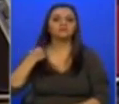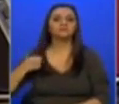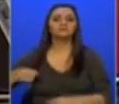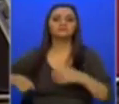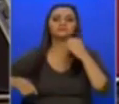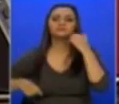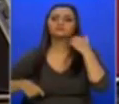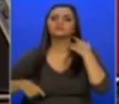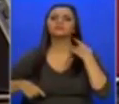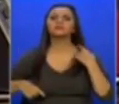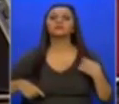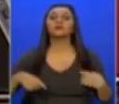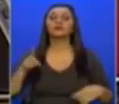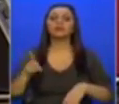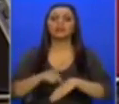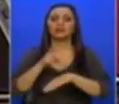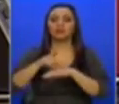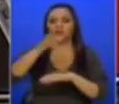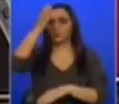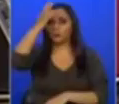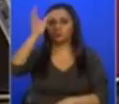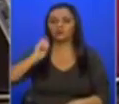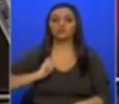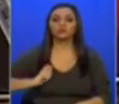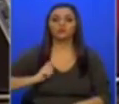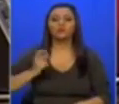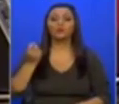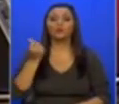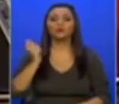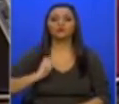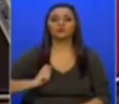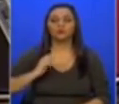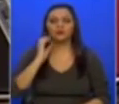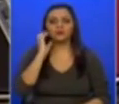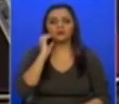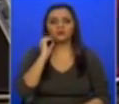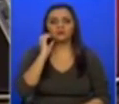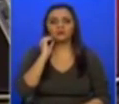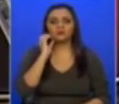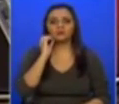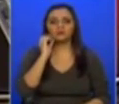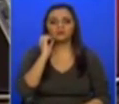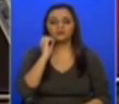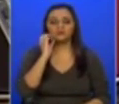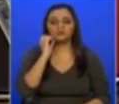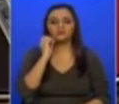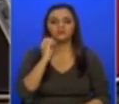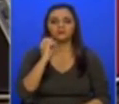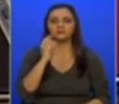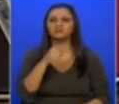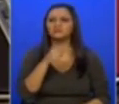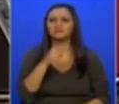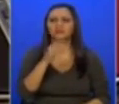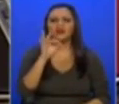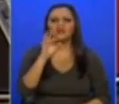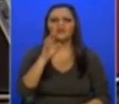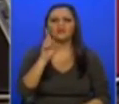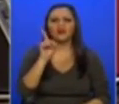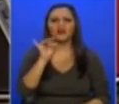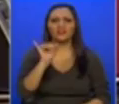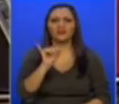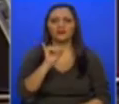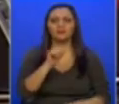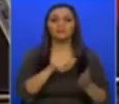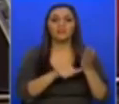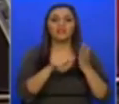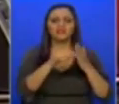gallada. Entonces, directora cultural para que gane un sueldo abrigo. ¿Cuánto gana? Vamos a ver, ¿no? Freddy por ganar como ministro todo el escándalo y por eso